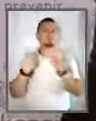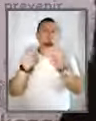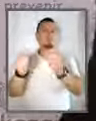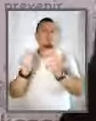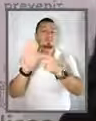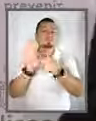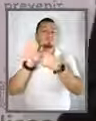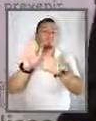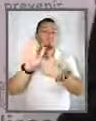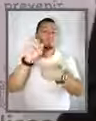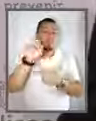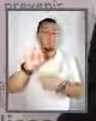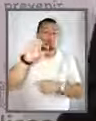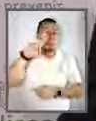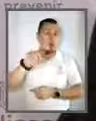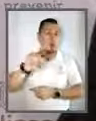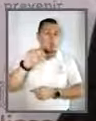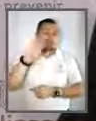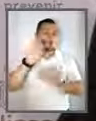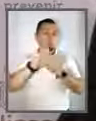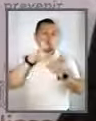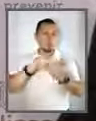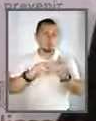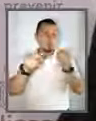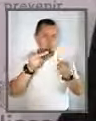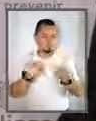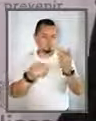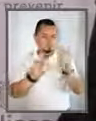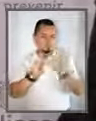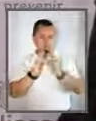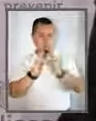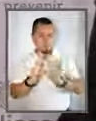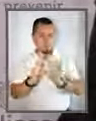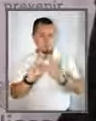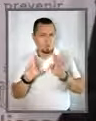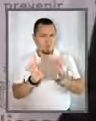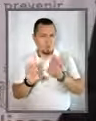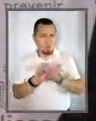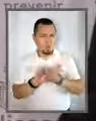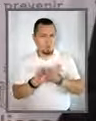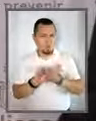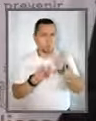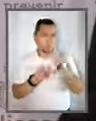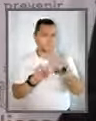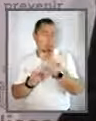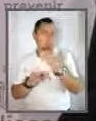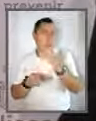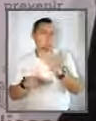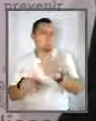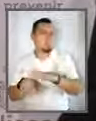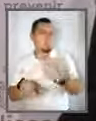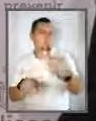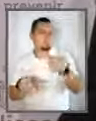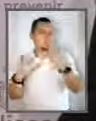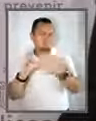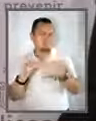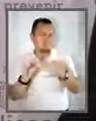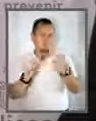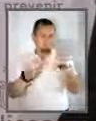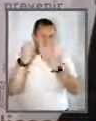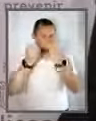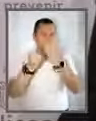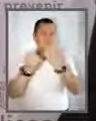la autenticidad o no, en este caso, de los resultados. ¿A dónde lleva esto? A una verificación en